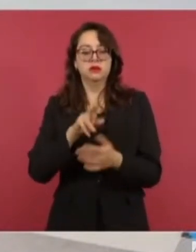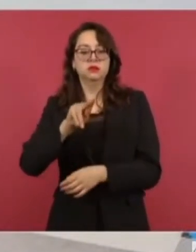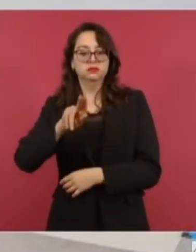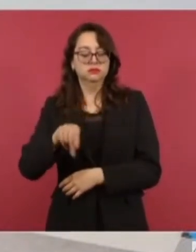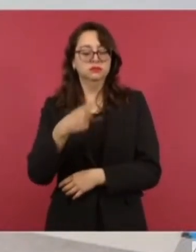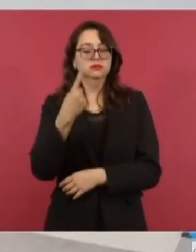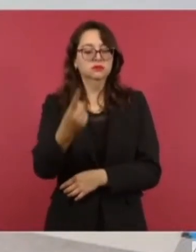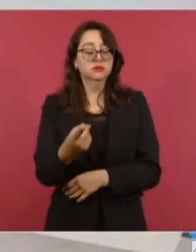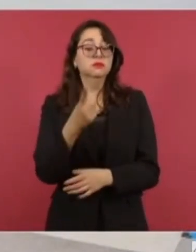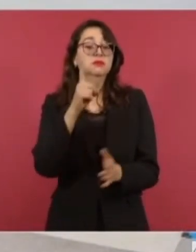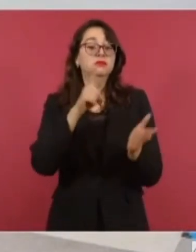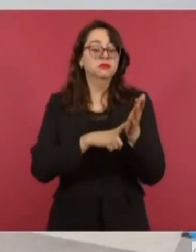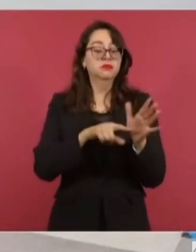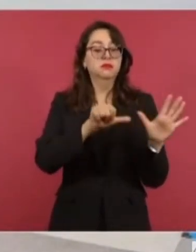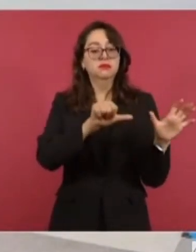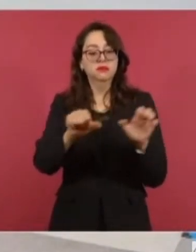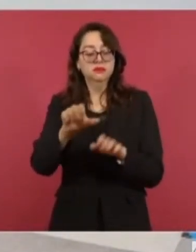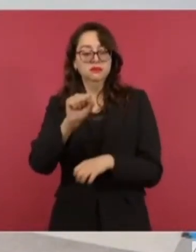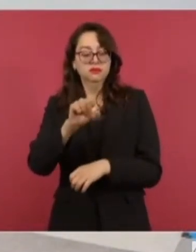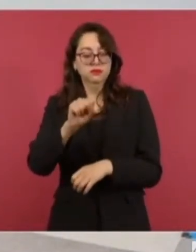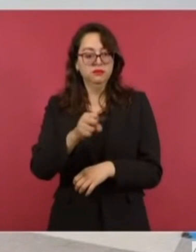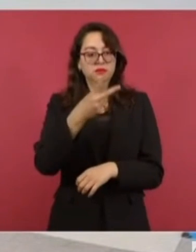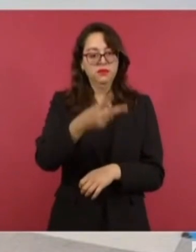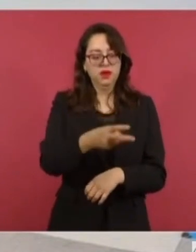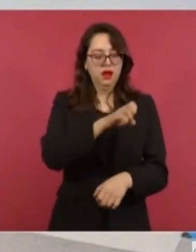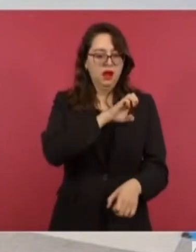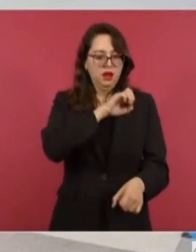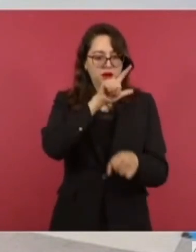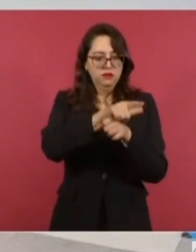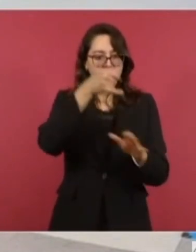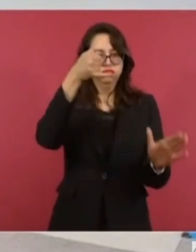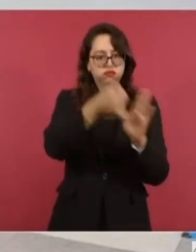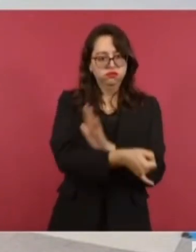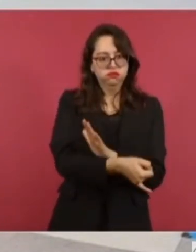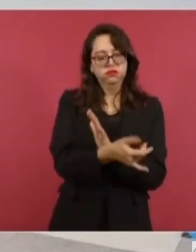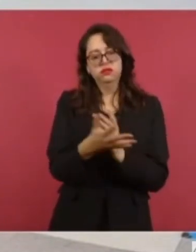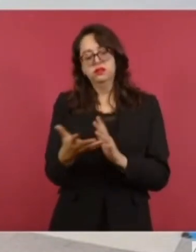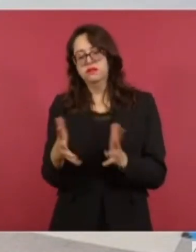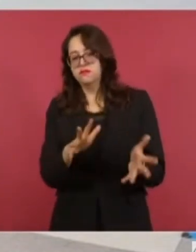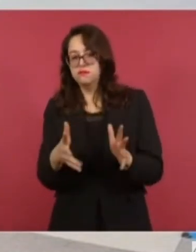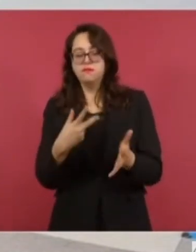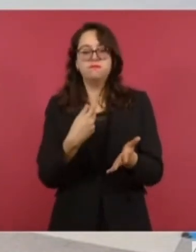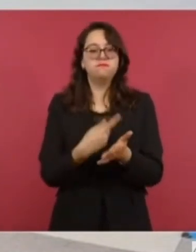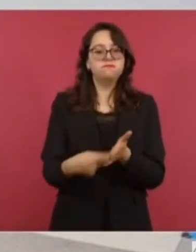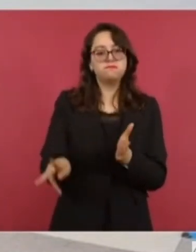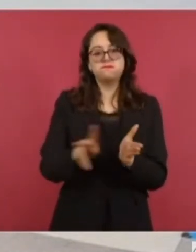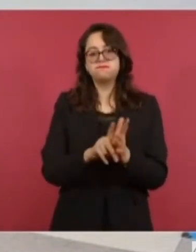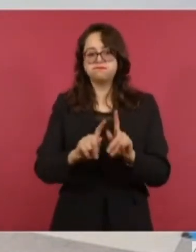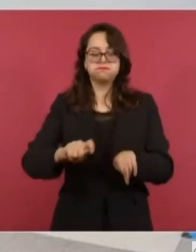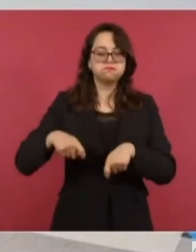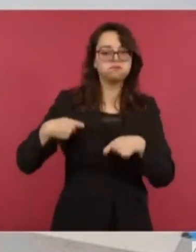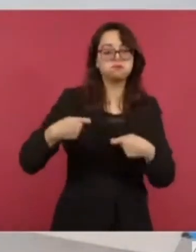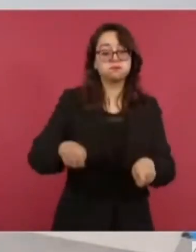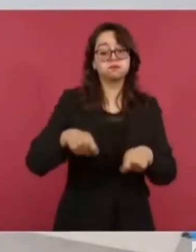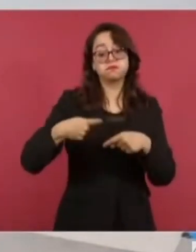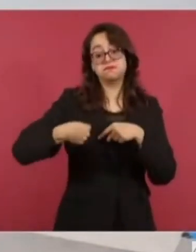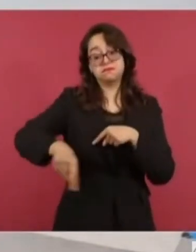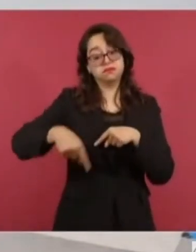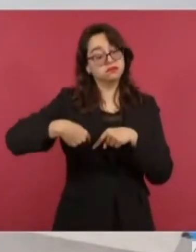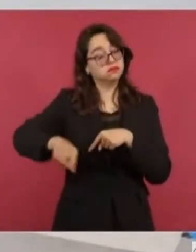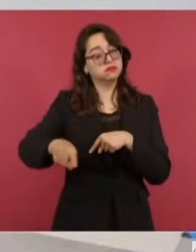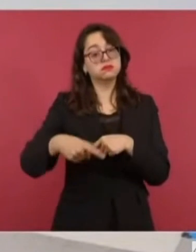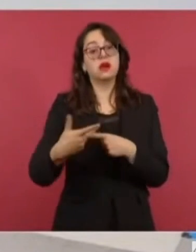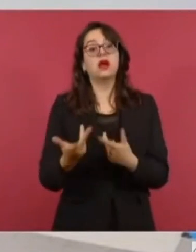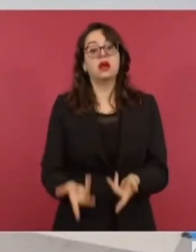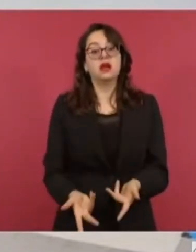los cuales 1,682 especialistas, y hay un cálculo de basificación en Oaxaca para esta etapa que inició